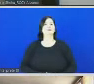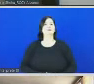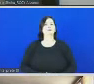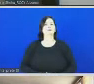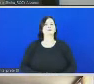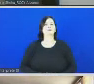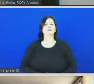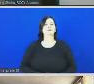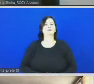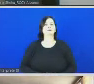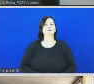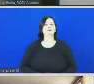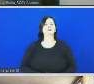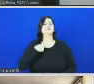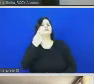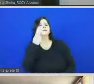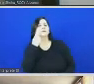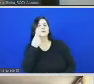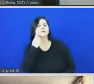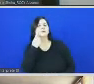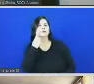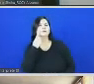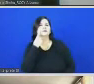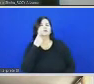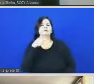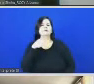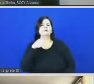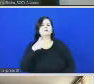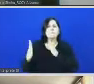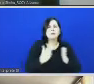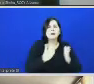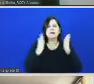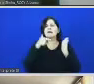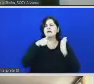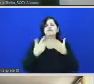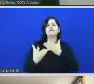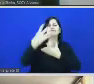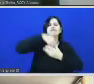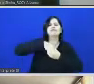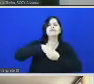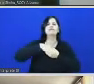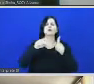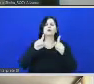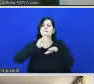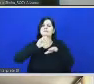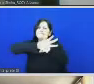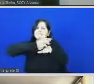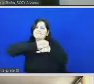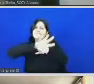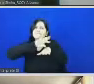institucionalizar ciertos mecanismos, ¿verdad?, que estén orientados a tener políticas